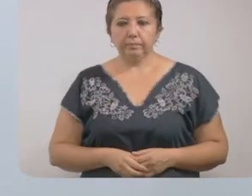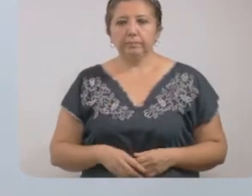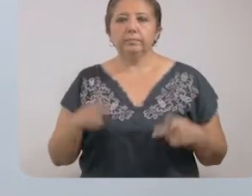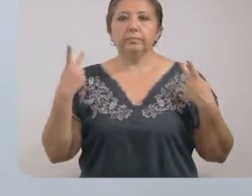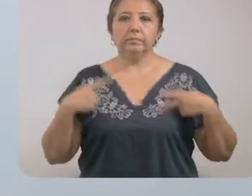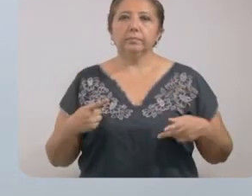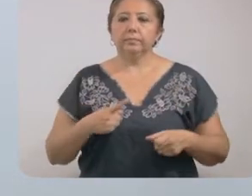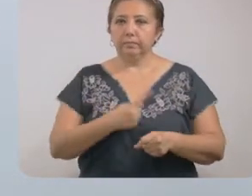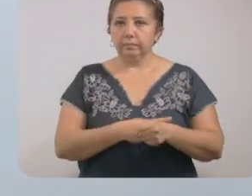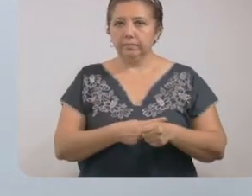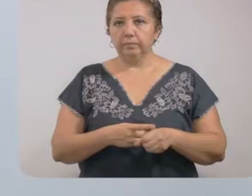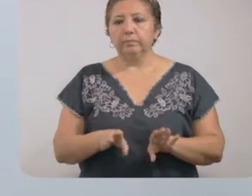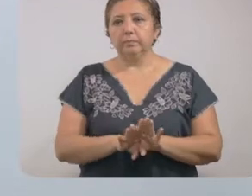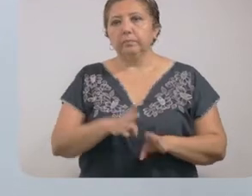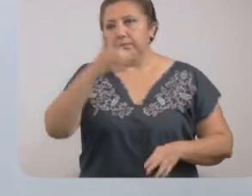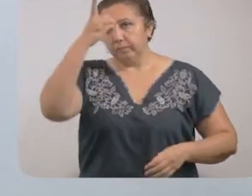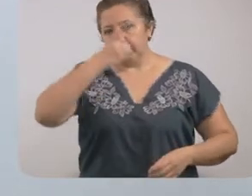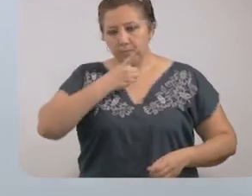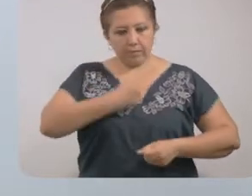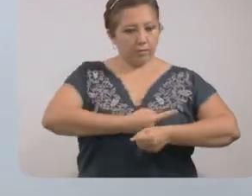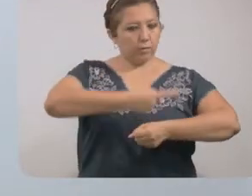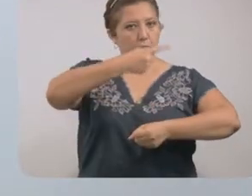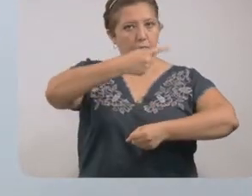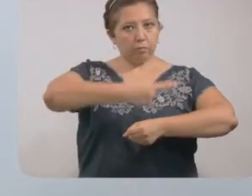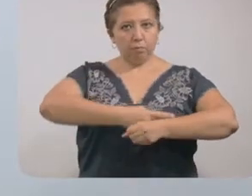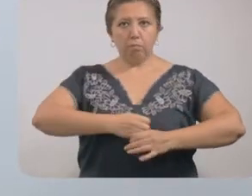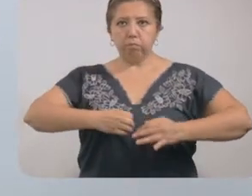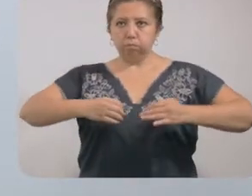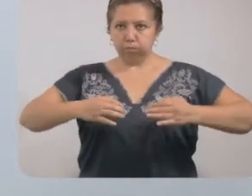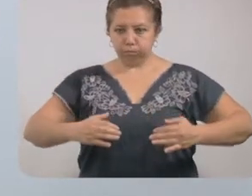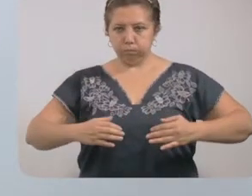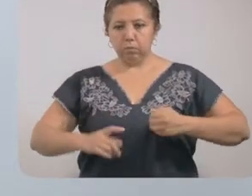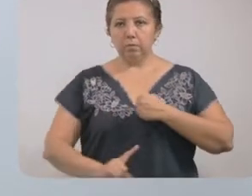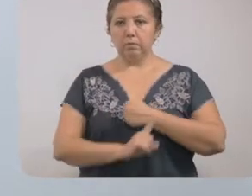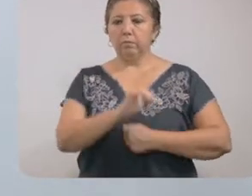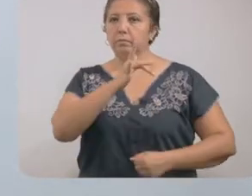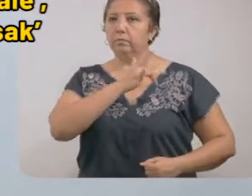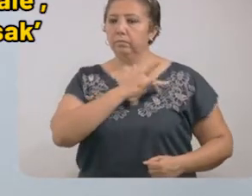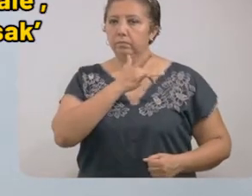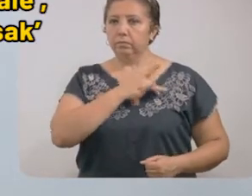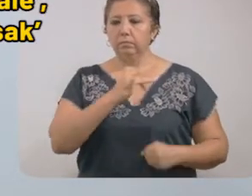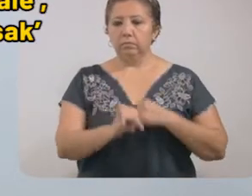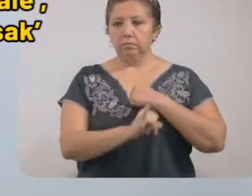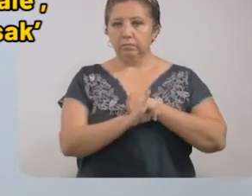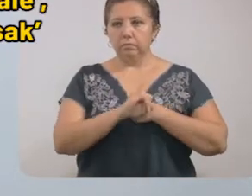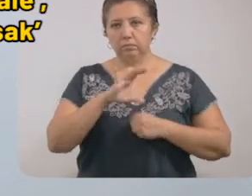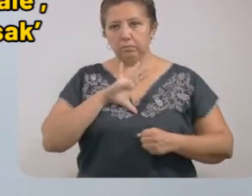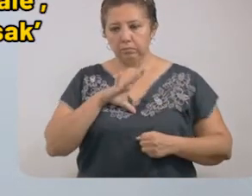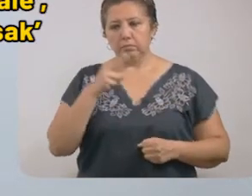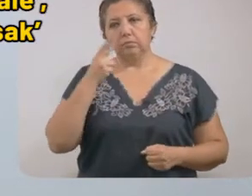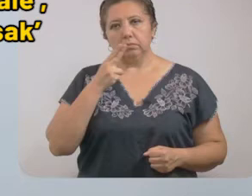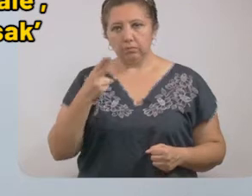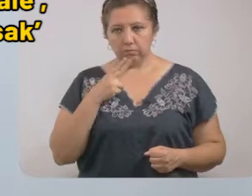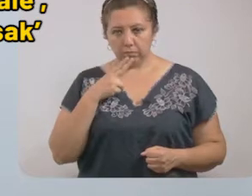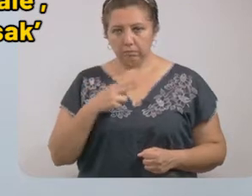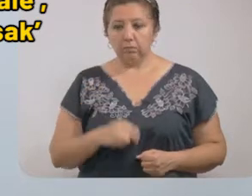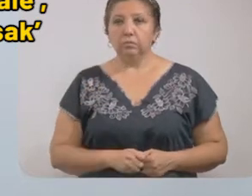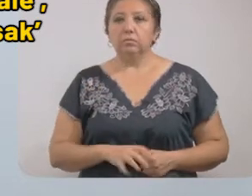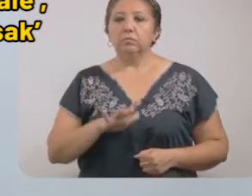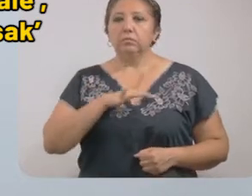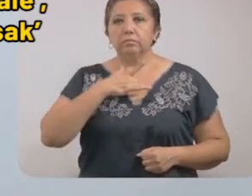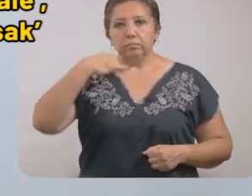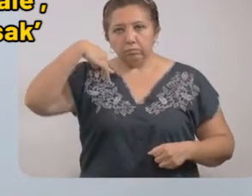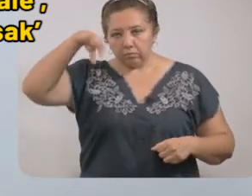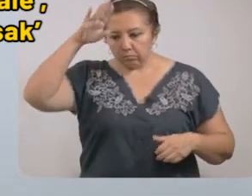discapacidad, personas con padecimientos como diabetes, hipertensión, sobrepeso, problemas cardíacos, VIH, cáncer o tabaquismo, si